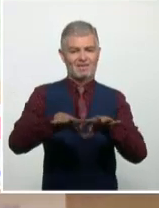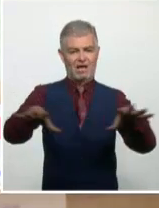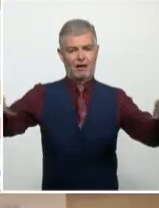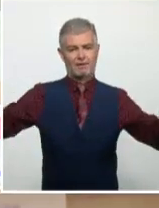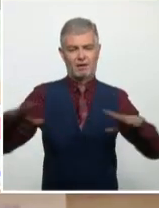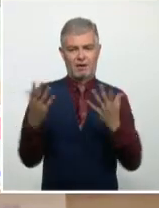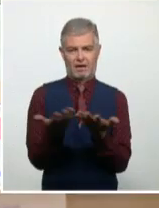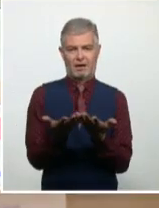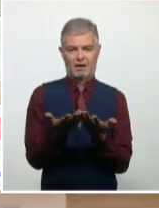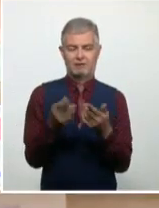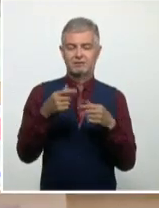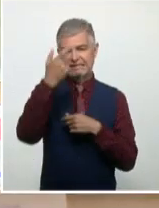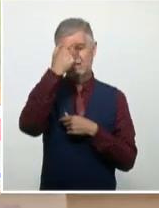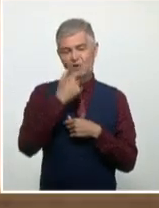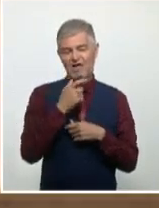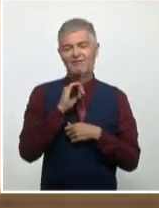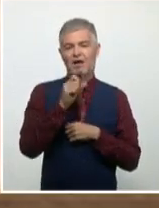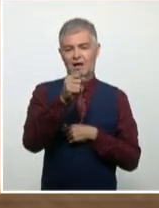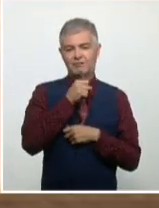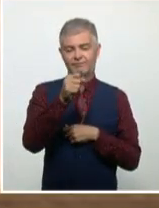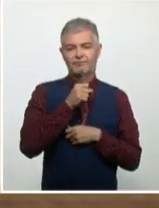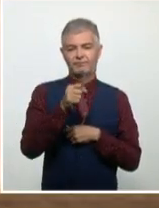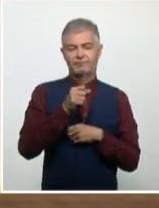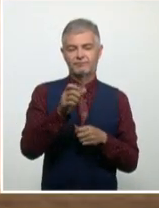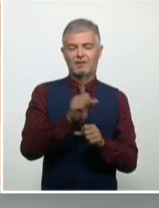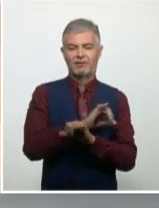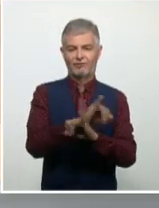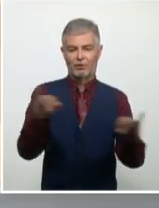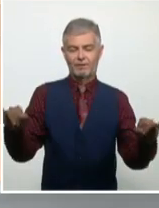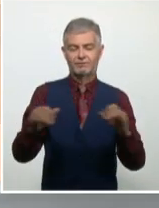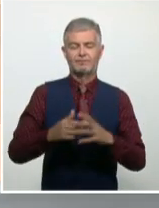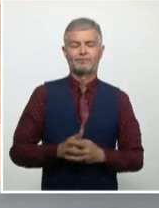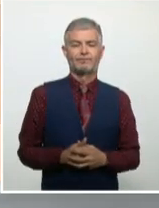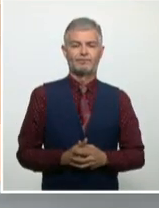Desde Ciego de Ávila, Arletis Guay Morales, Sistema Informativo de la Televisión.